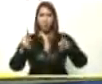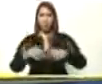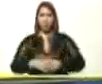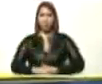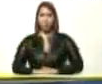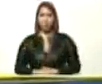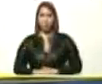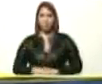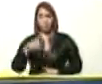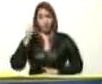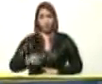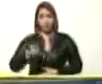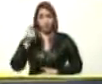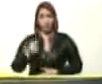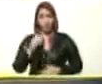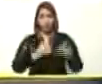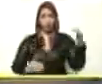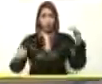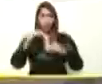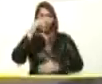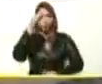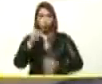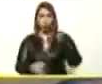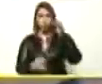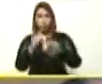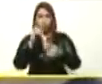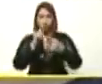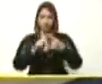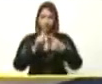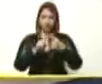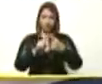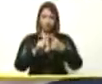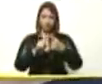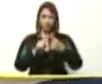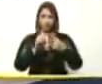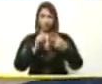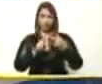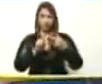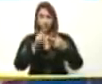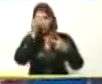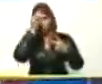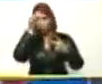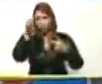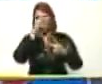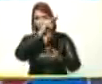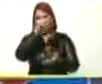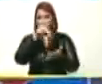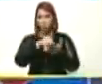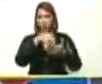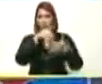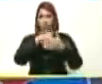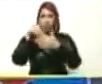el tribunal, supremo de justicia, el consejo nacional, electoral,